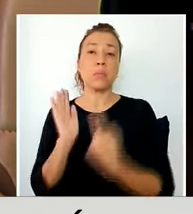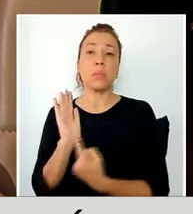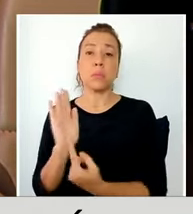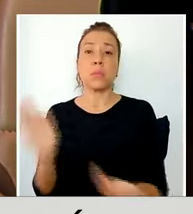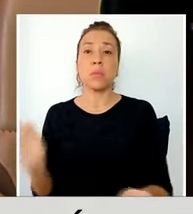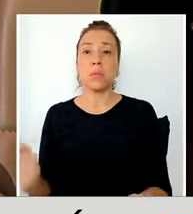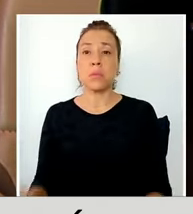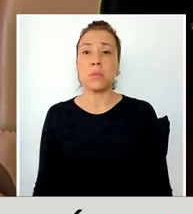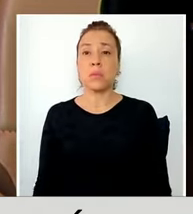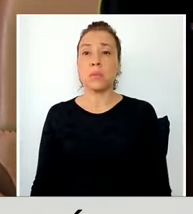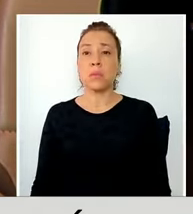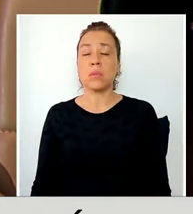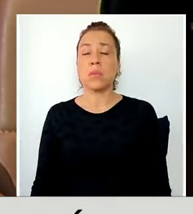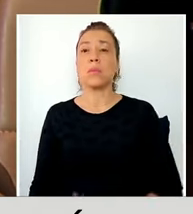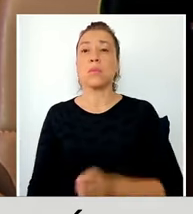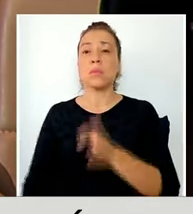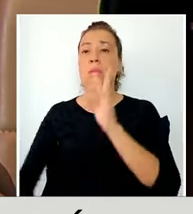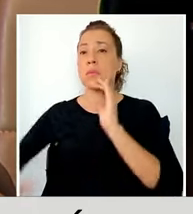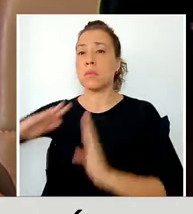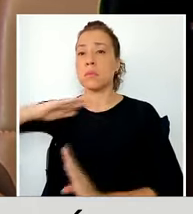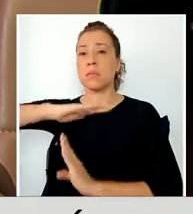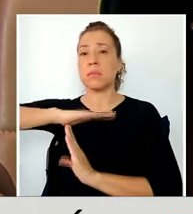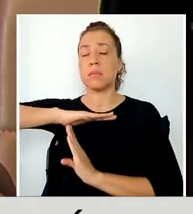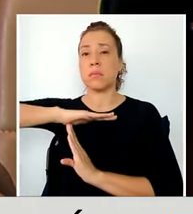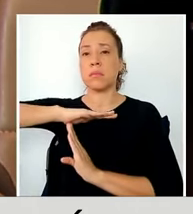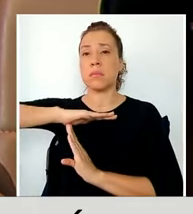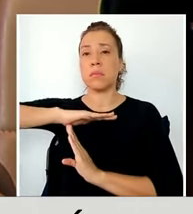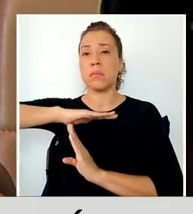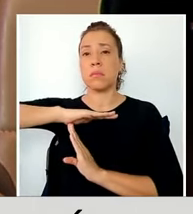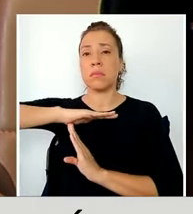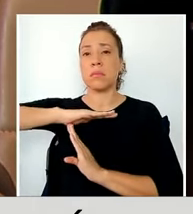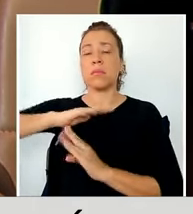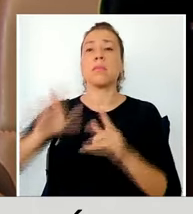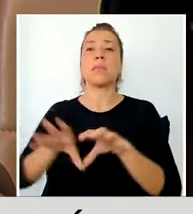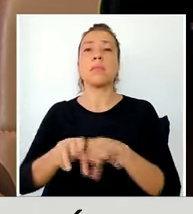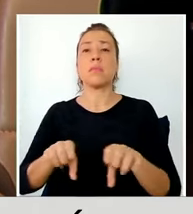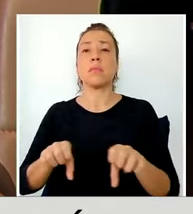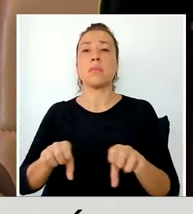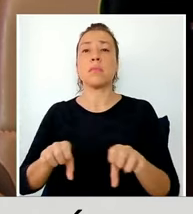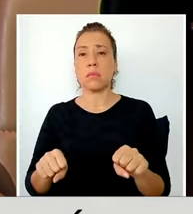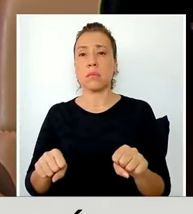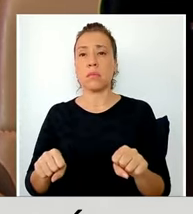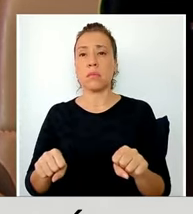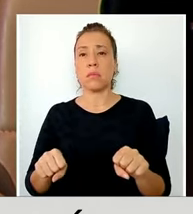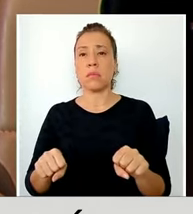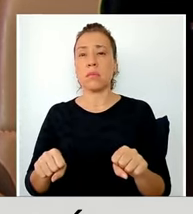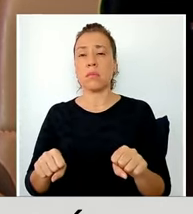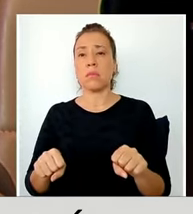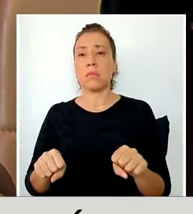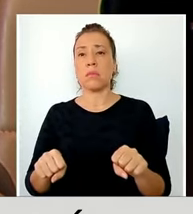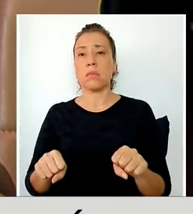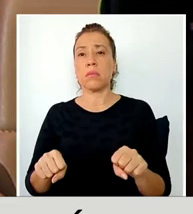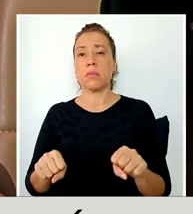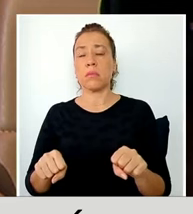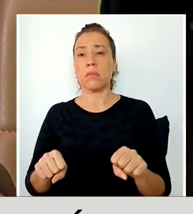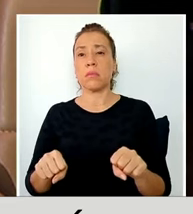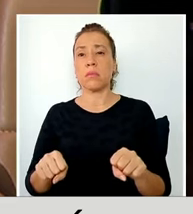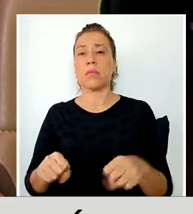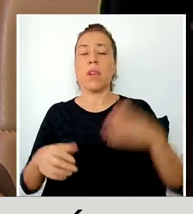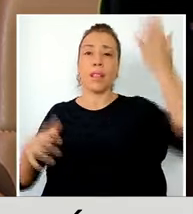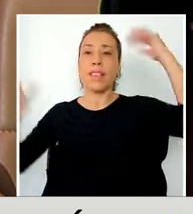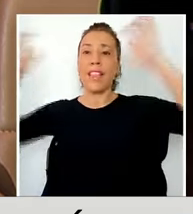Aún está pendiente parte importante de los compromisos comprometidos del temporal de junio